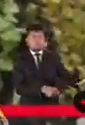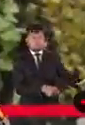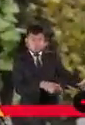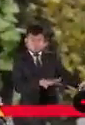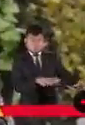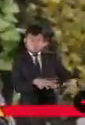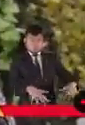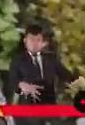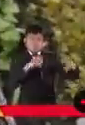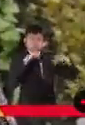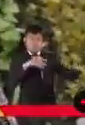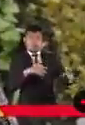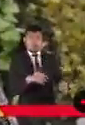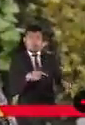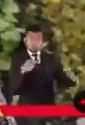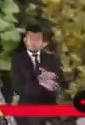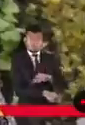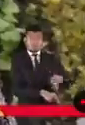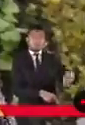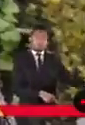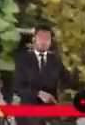en espacio público.